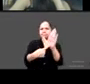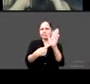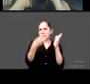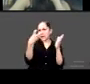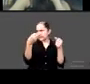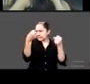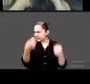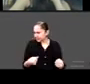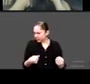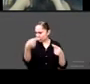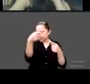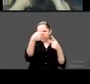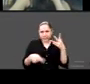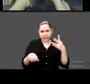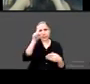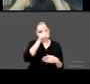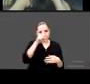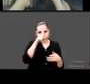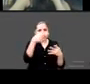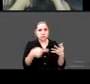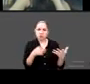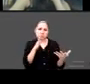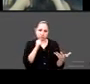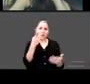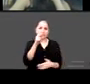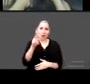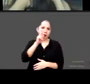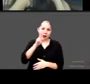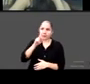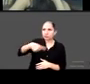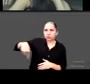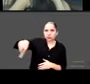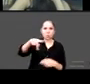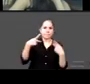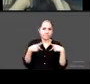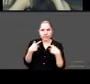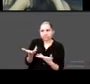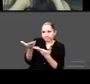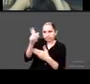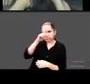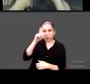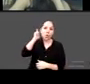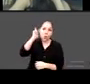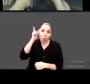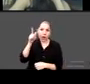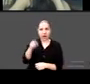sí. Y en estos pocos minutos, si me ayudan con la siguiente lámina, yo